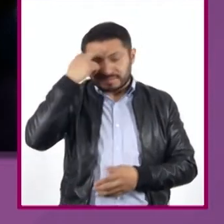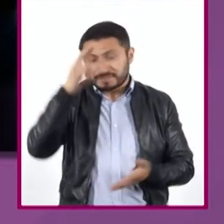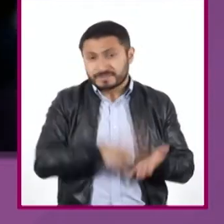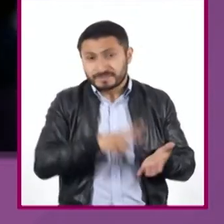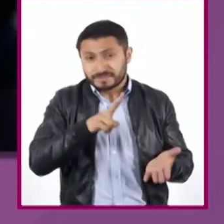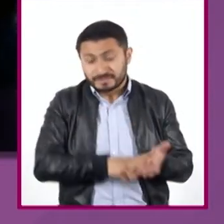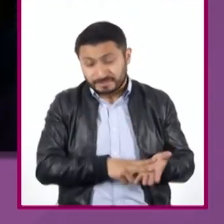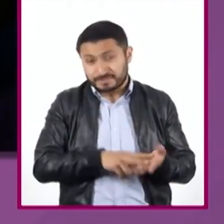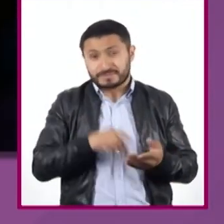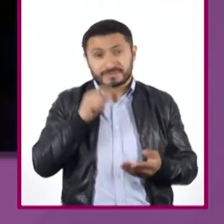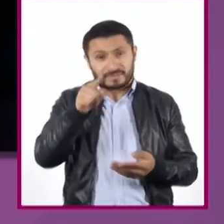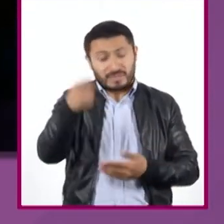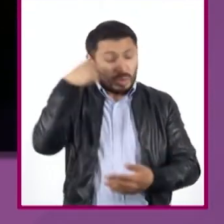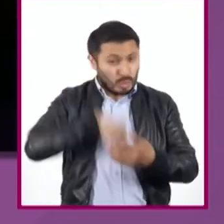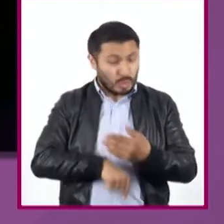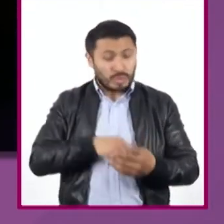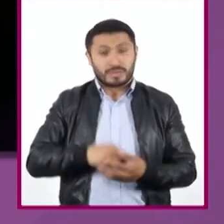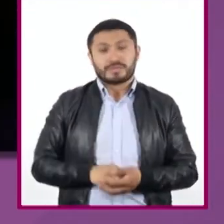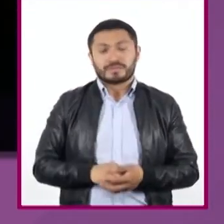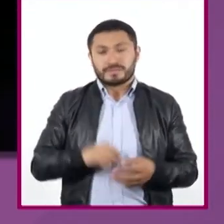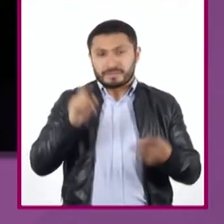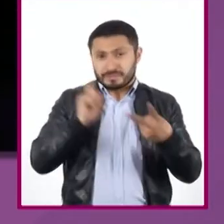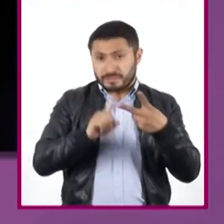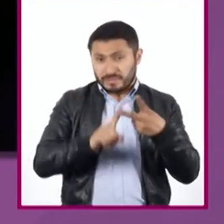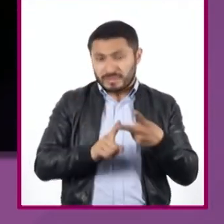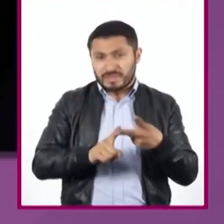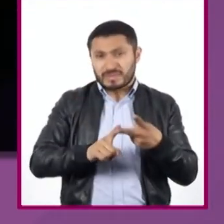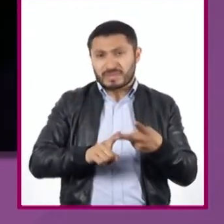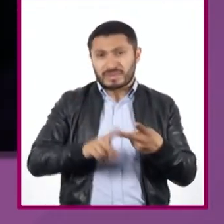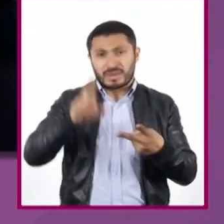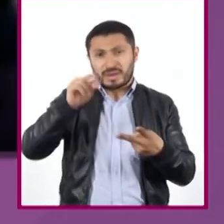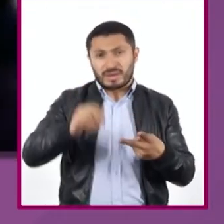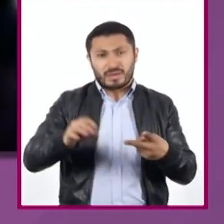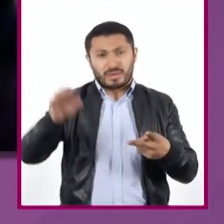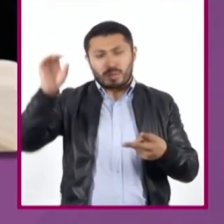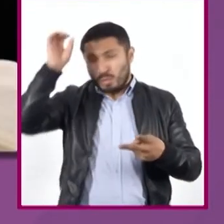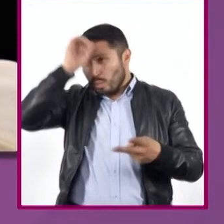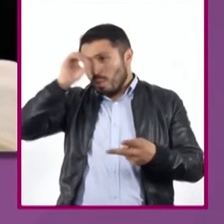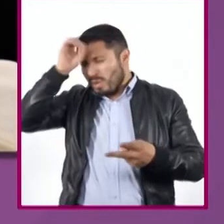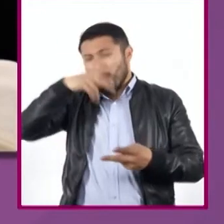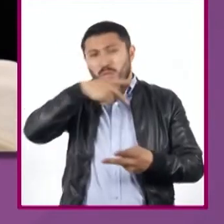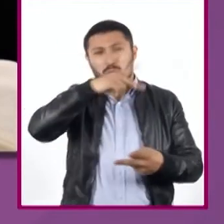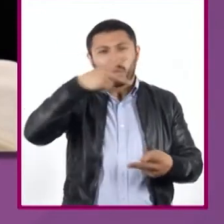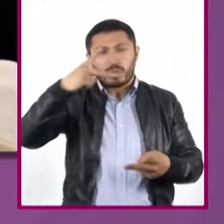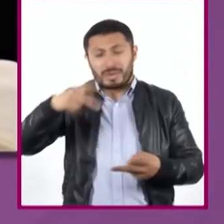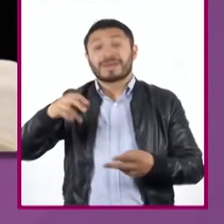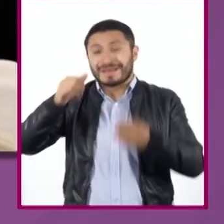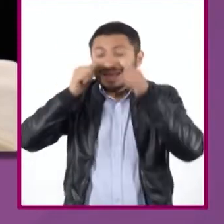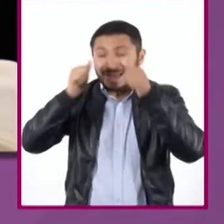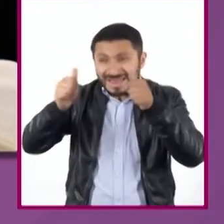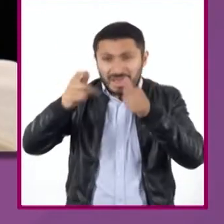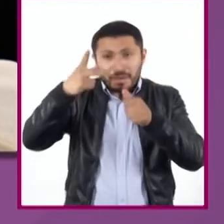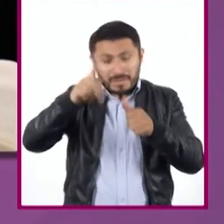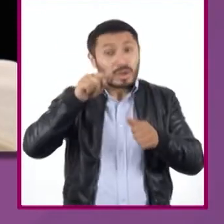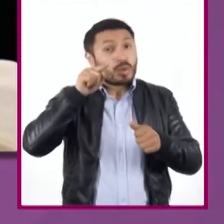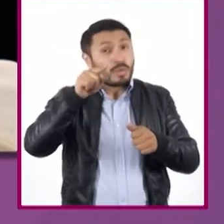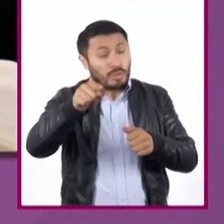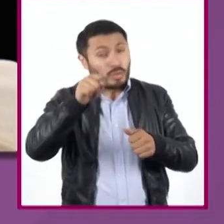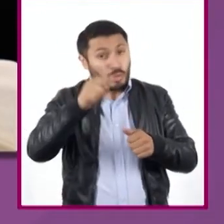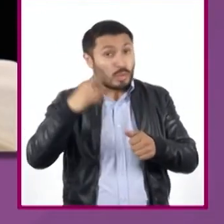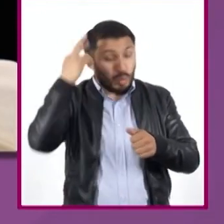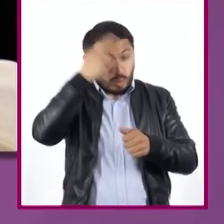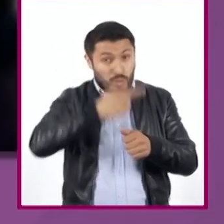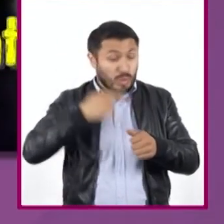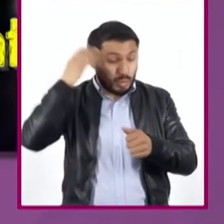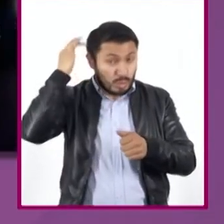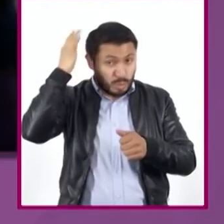decidir. 2. Evita considerar demasiado las opiniones ajenas. Escúchalas, pero haz una evaluación de